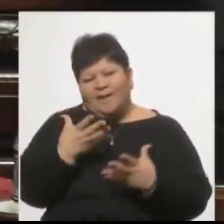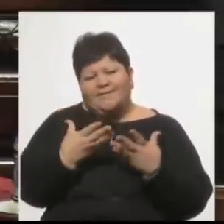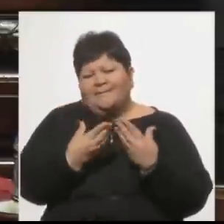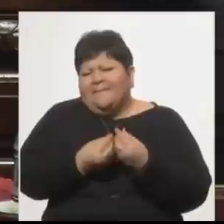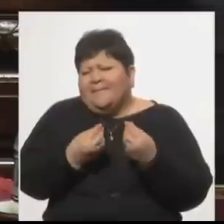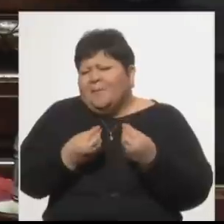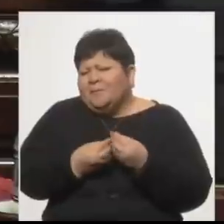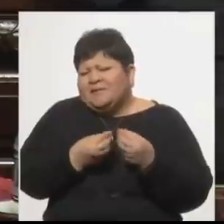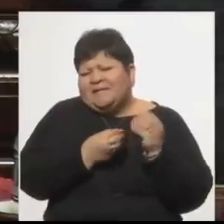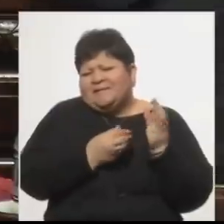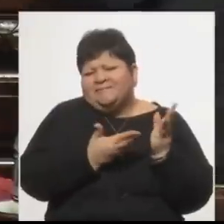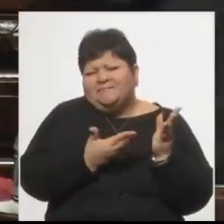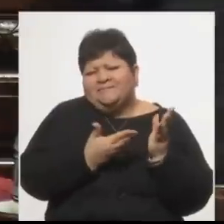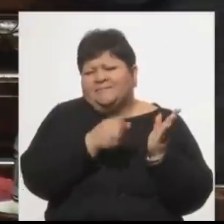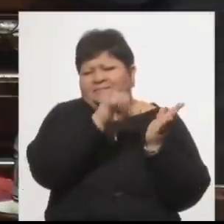es una amalgama